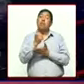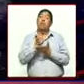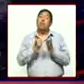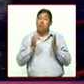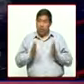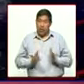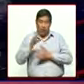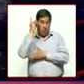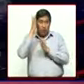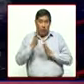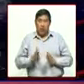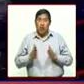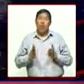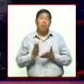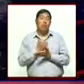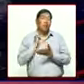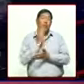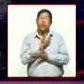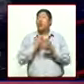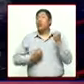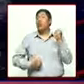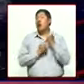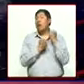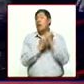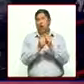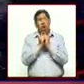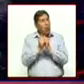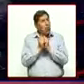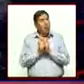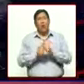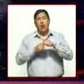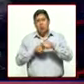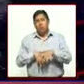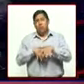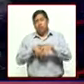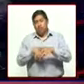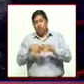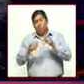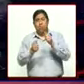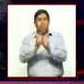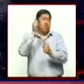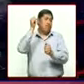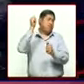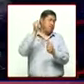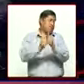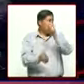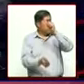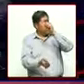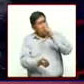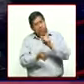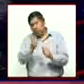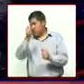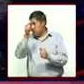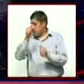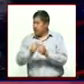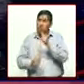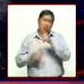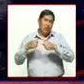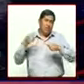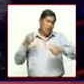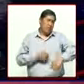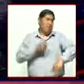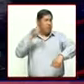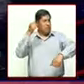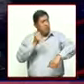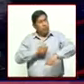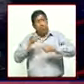bolivianos porque merecen todo nuestro apoyo, porque nos acompañan en ese trayecto. Ellos a pie, sin nada de parlantes, todos ellos hacen el trabajo y